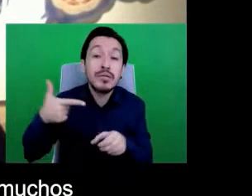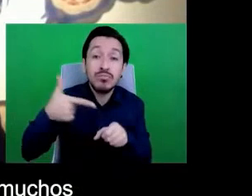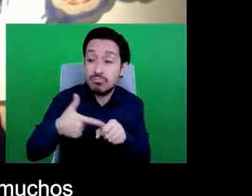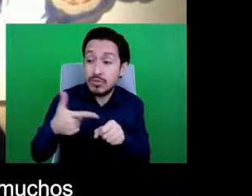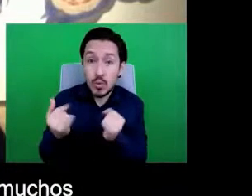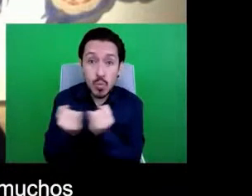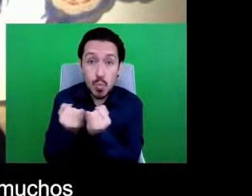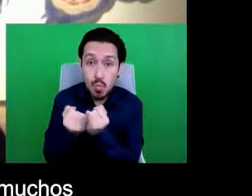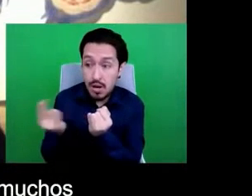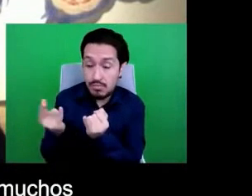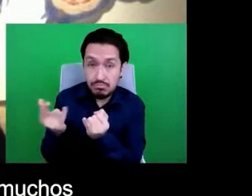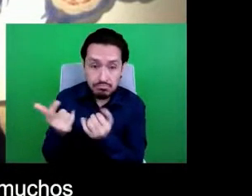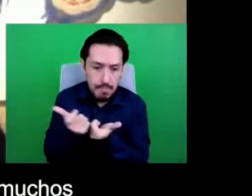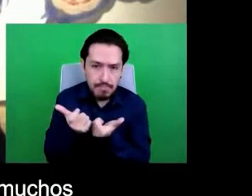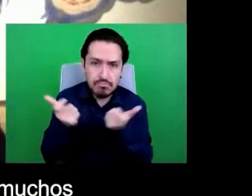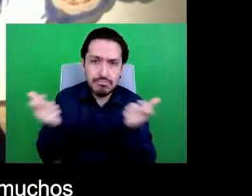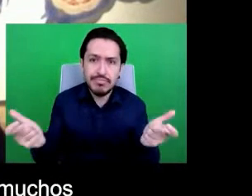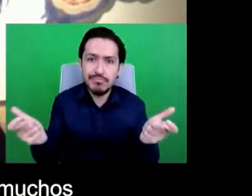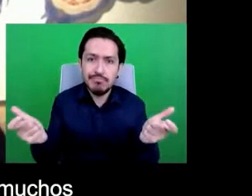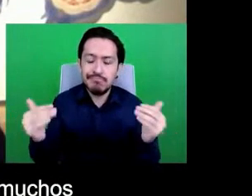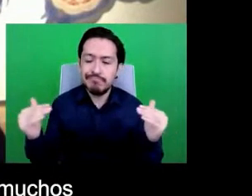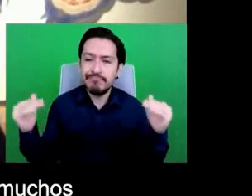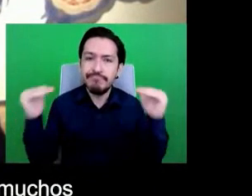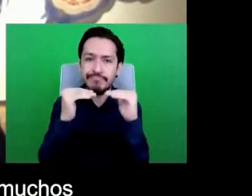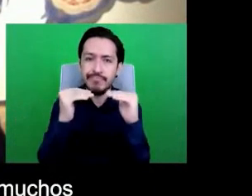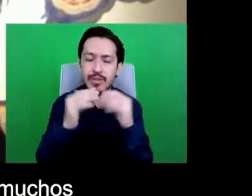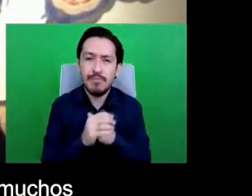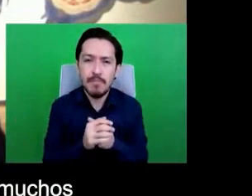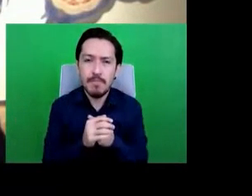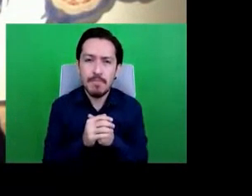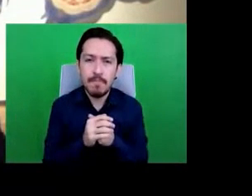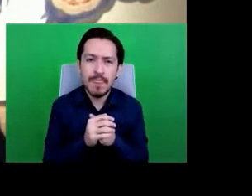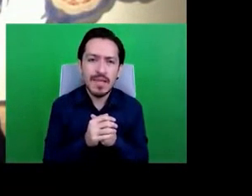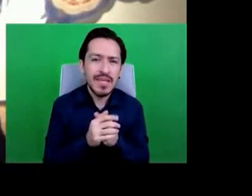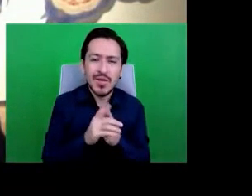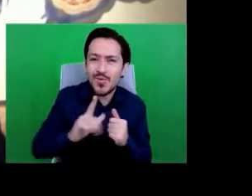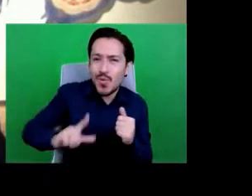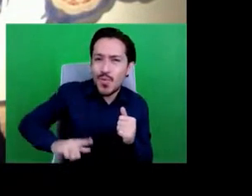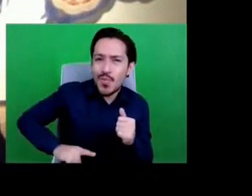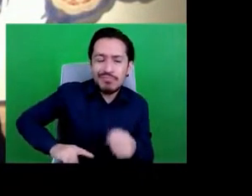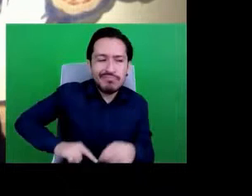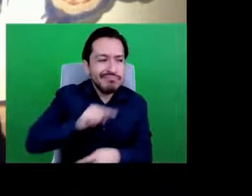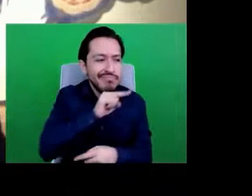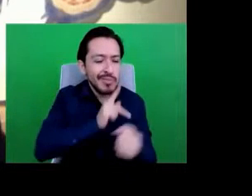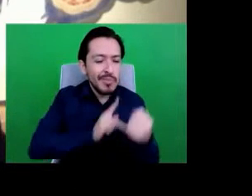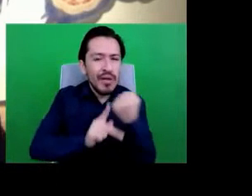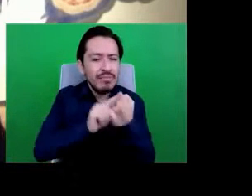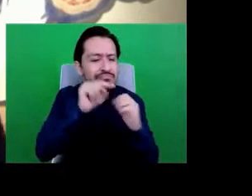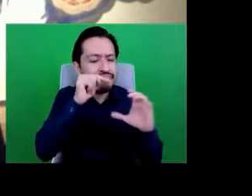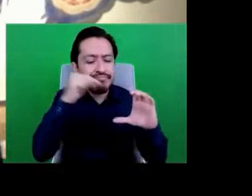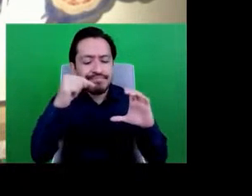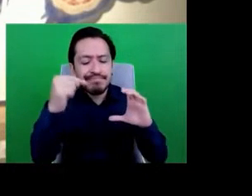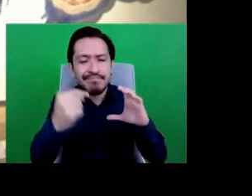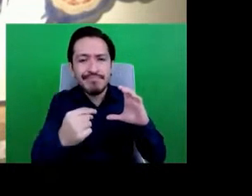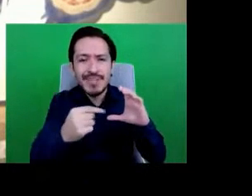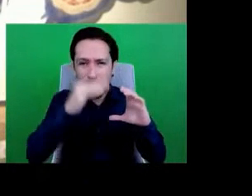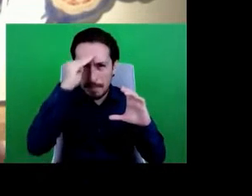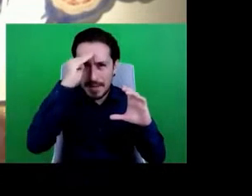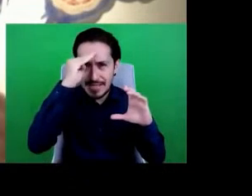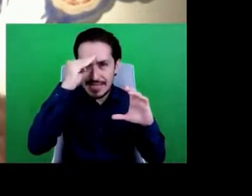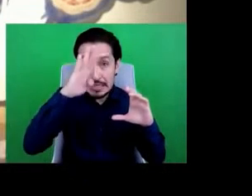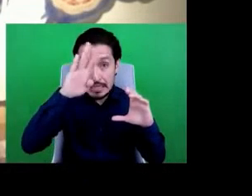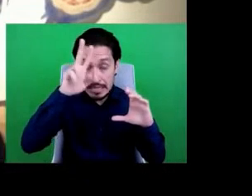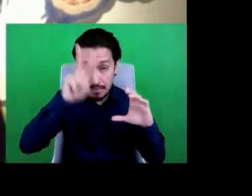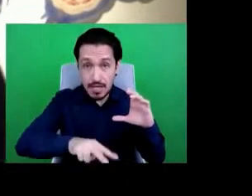cosas son muy, muy poderosas y muchos gobiernos piensan que el camino para el éxito